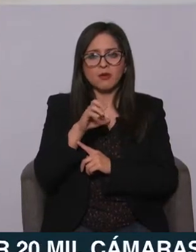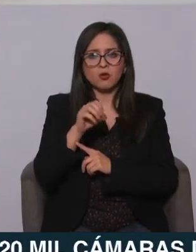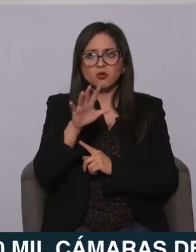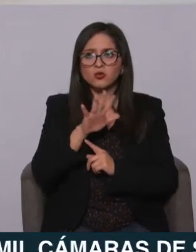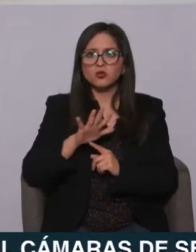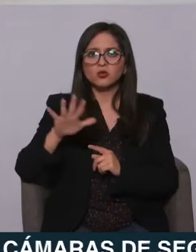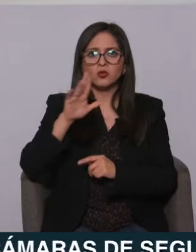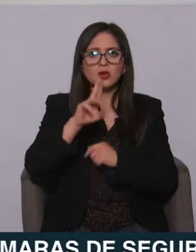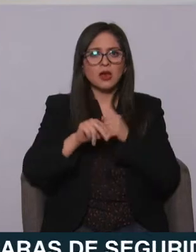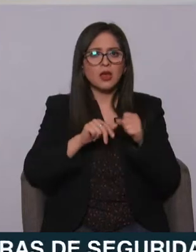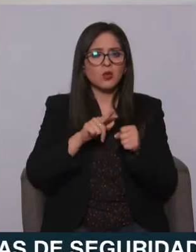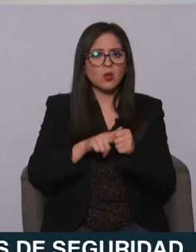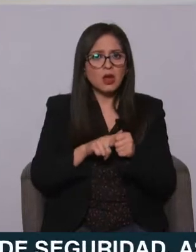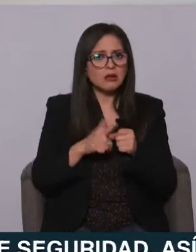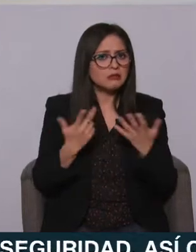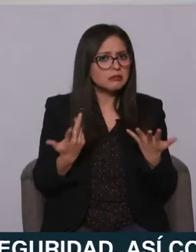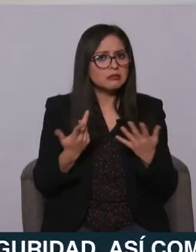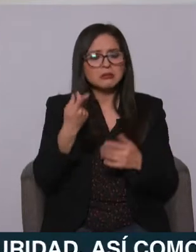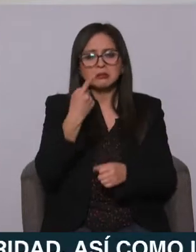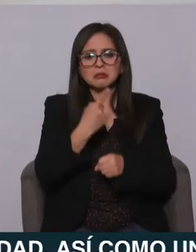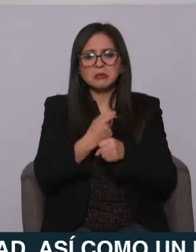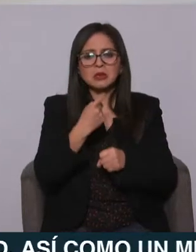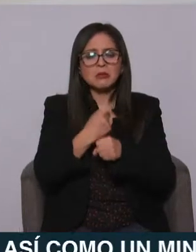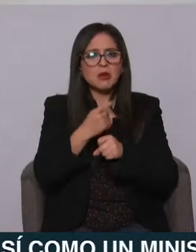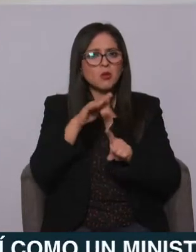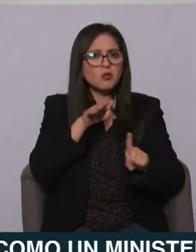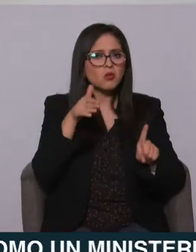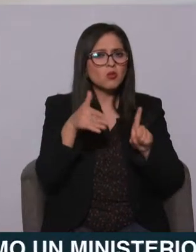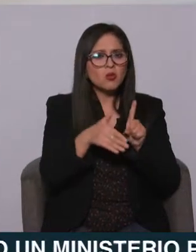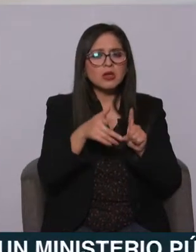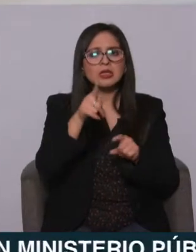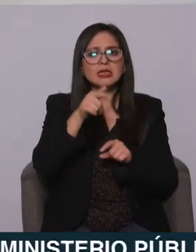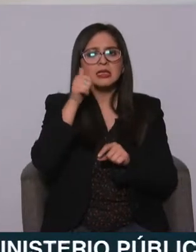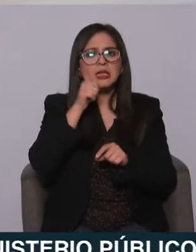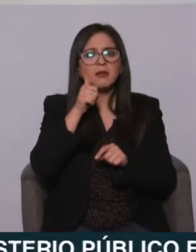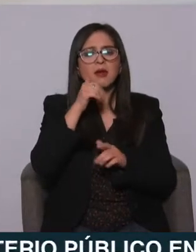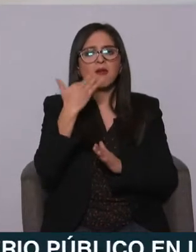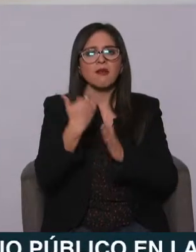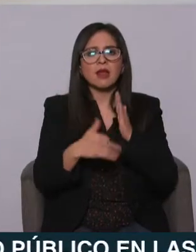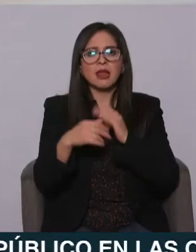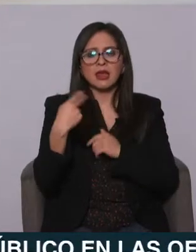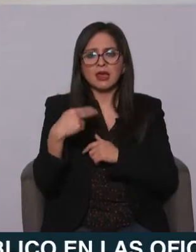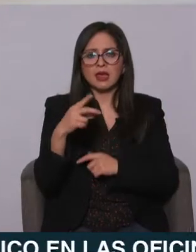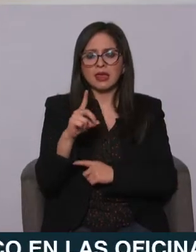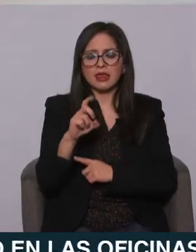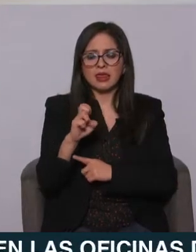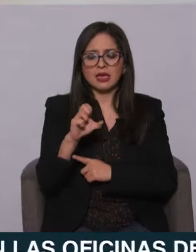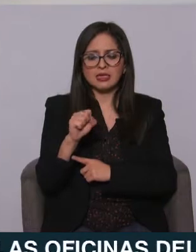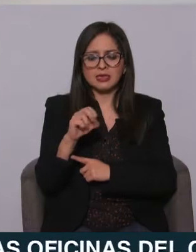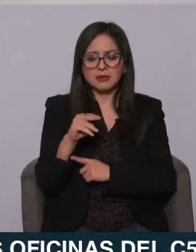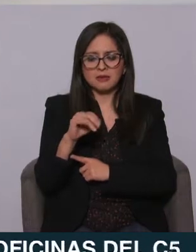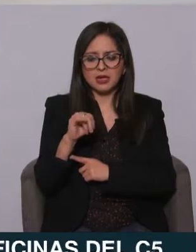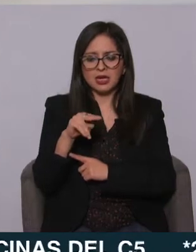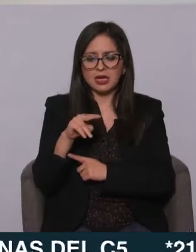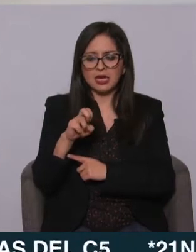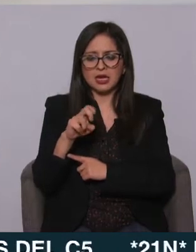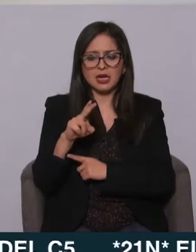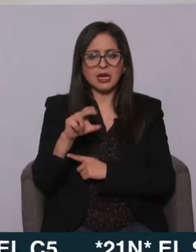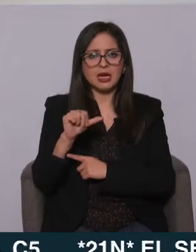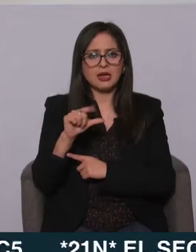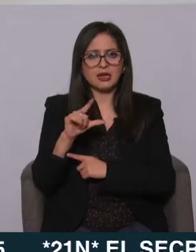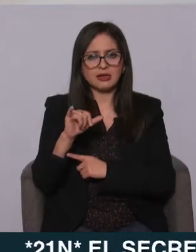ambiente. Entonces, los principales casos son cuando hay una desmineralización, y esta desmineralización se puede dar